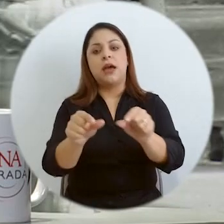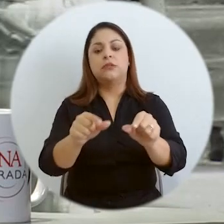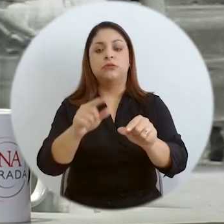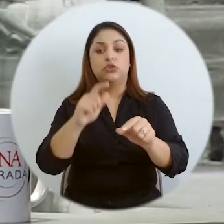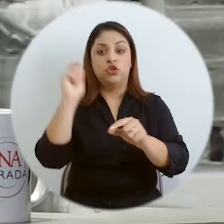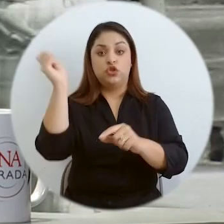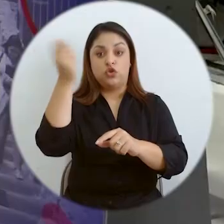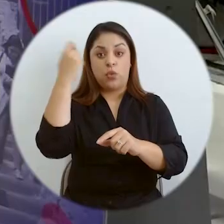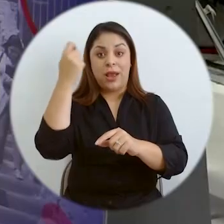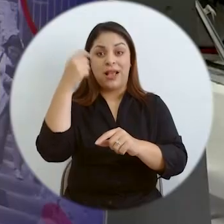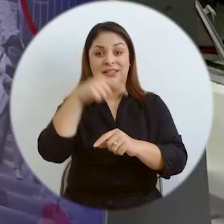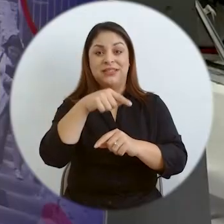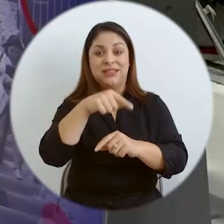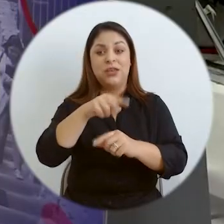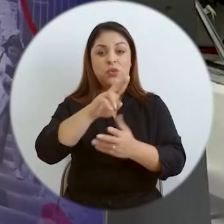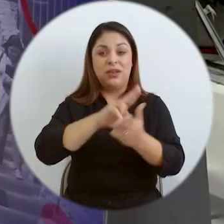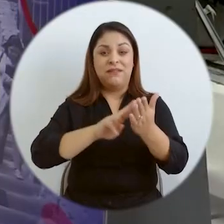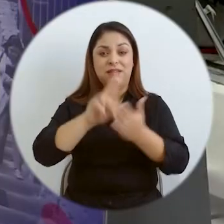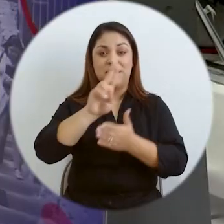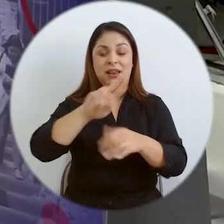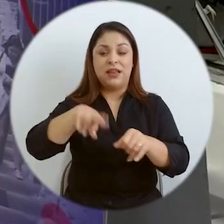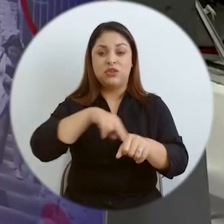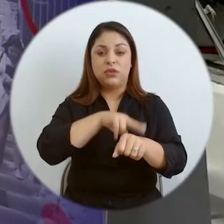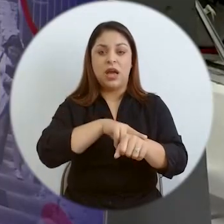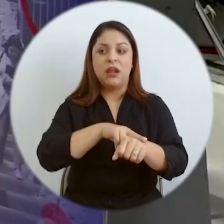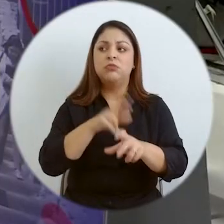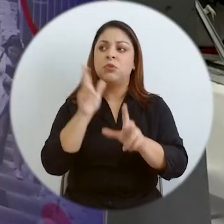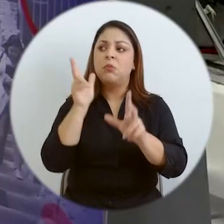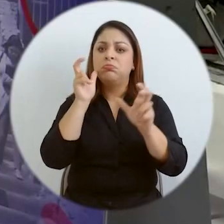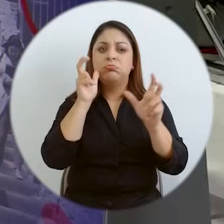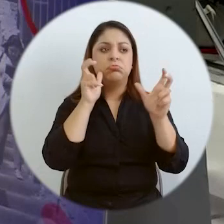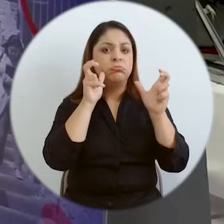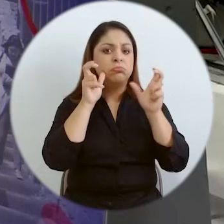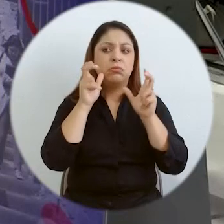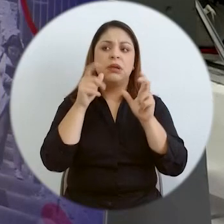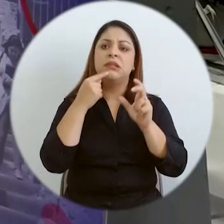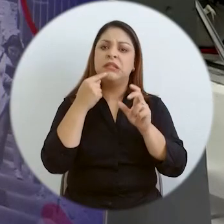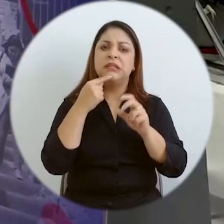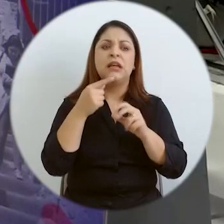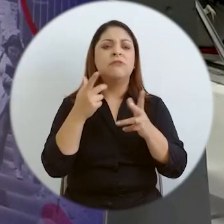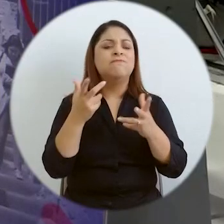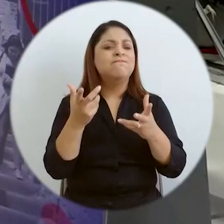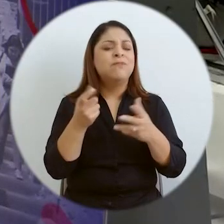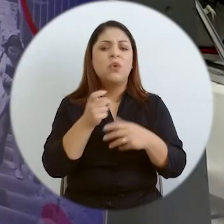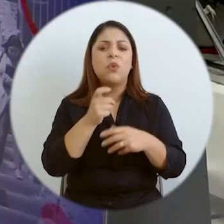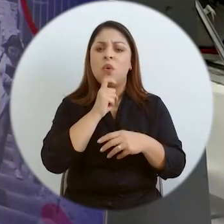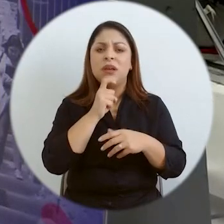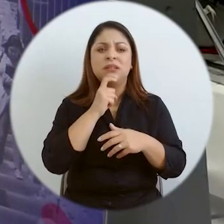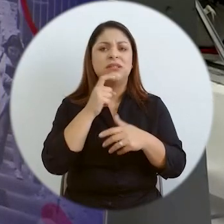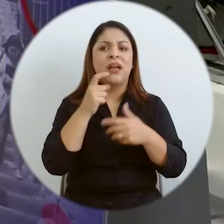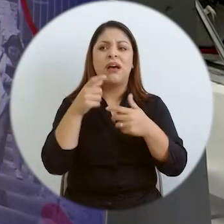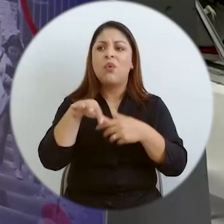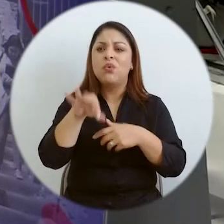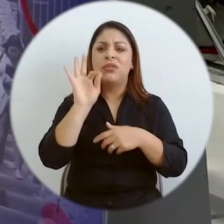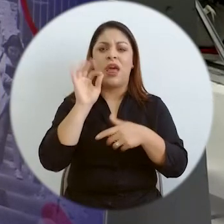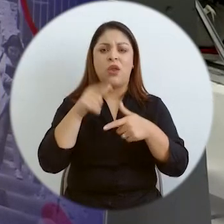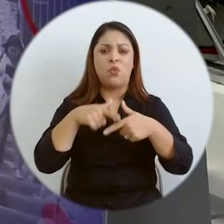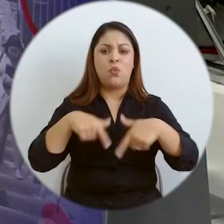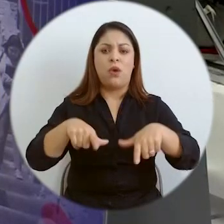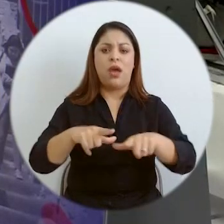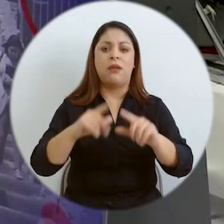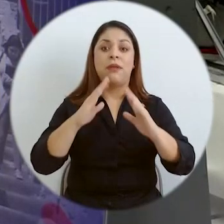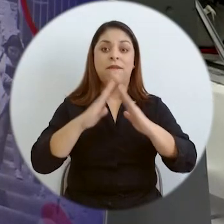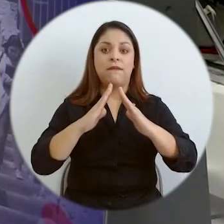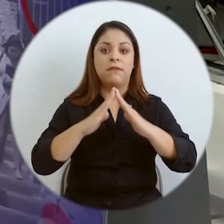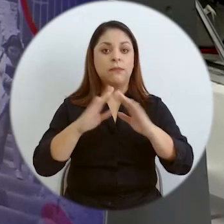Nacional, más bien uno escuchaba, sobre todo entre las personas estudiantes, que decían que costaba conseguir lugares para vivir, y ahora